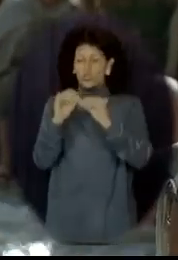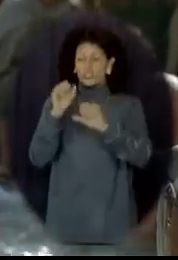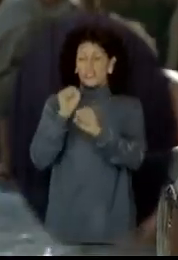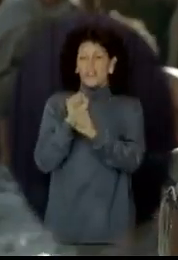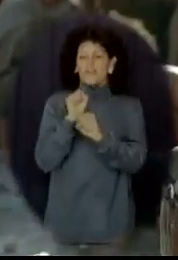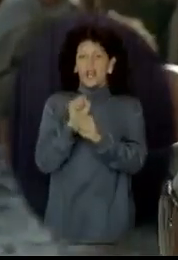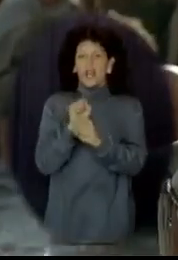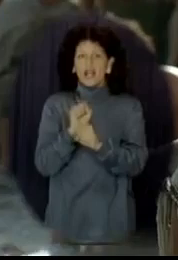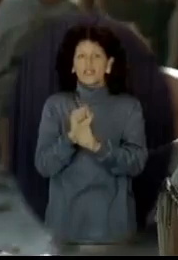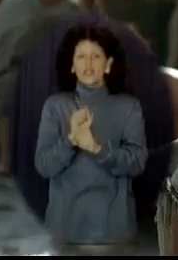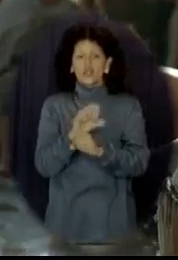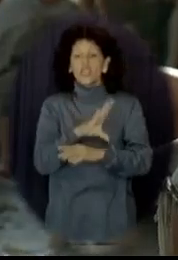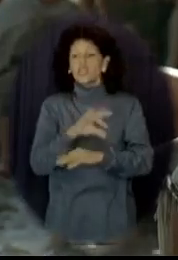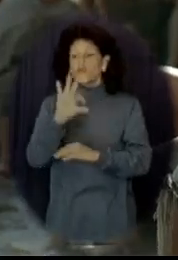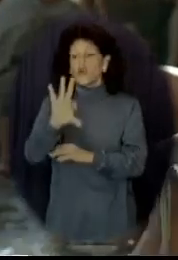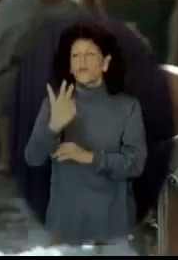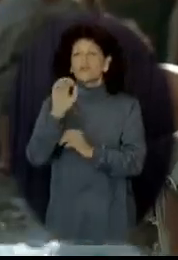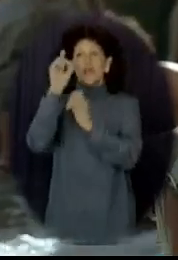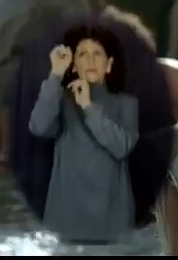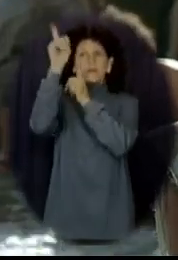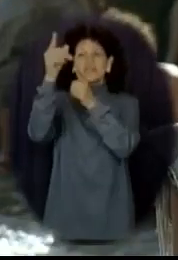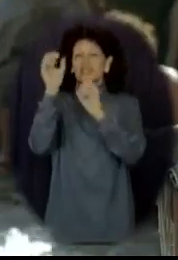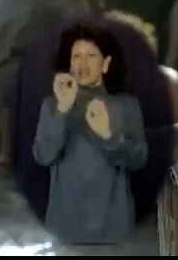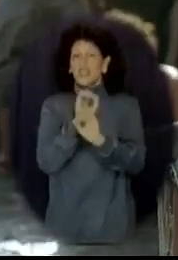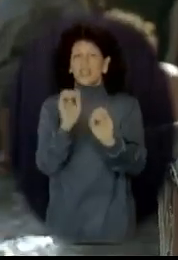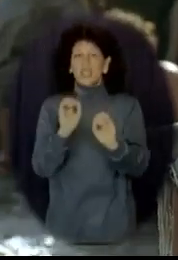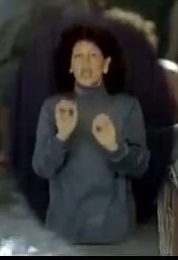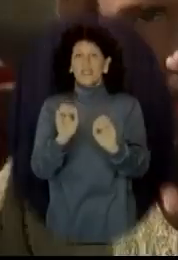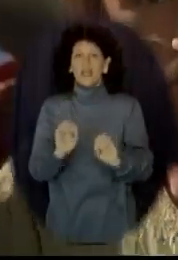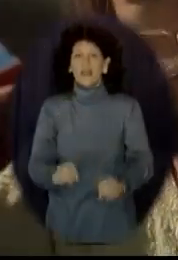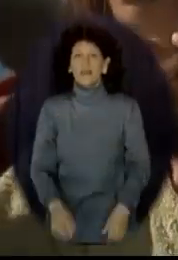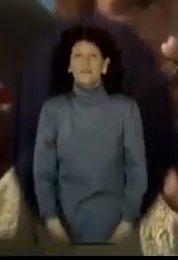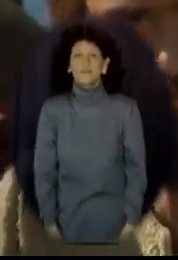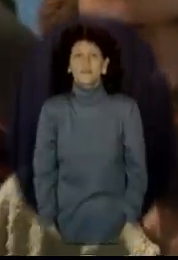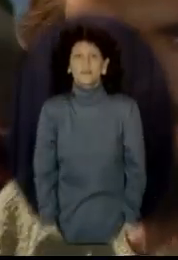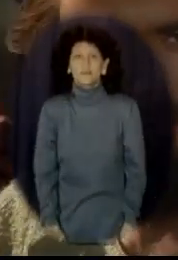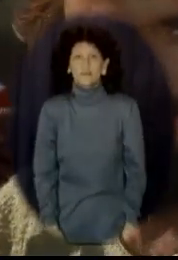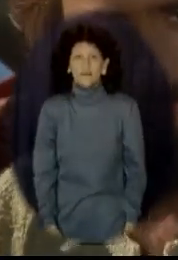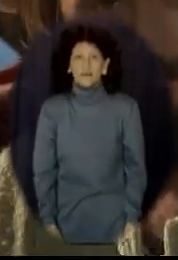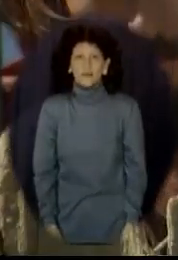hemos trabajado toda la noche y no hemos pescado nada.